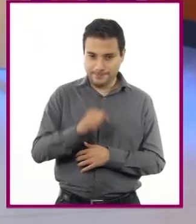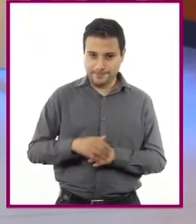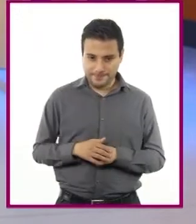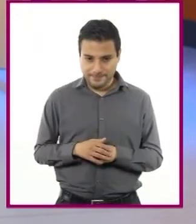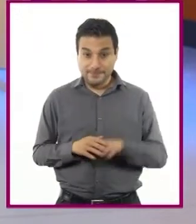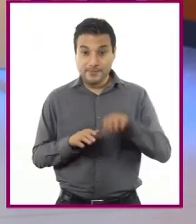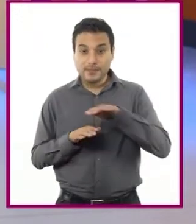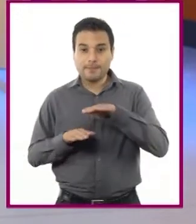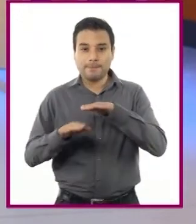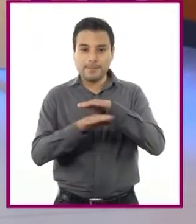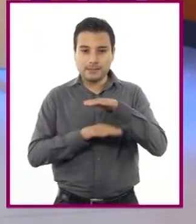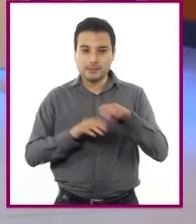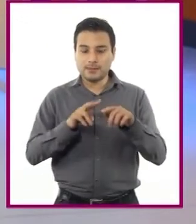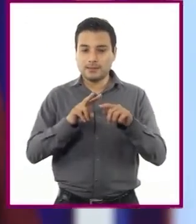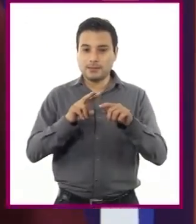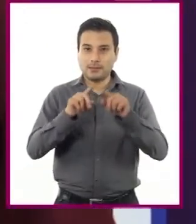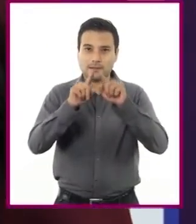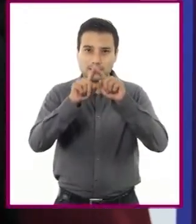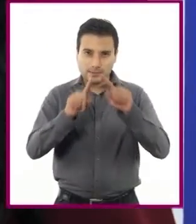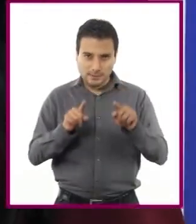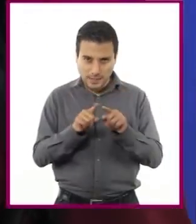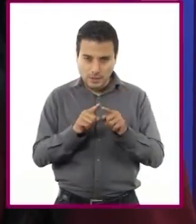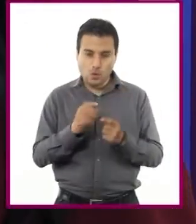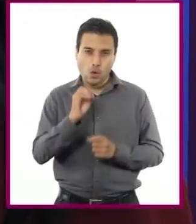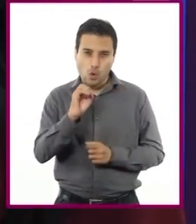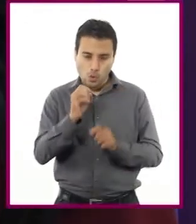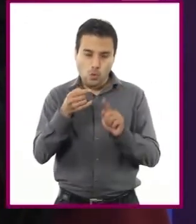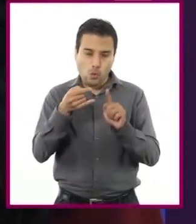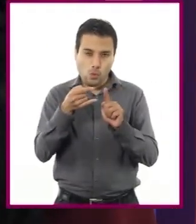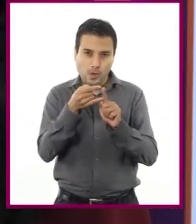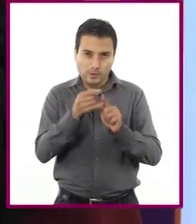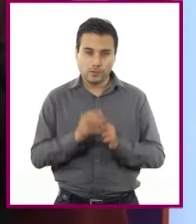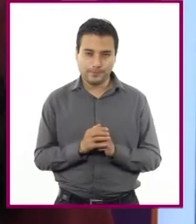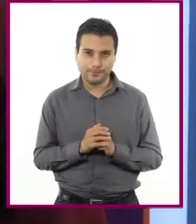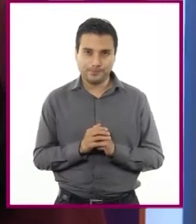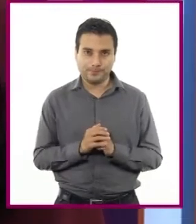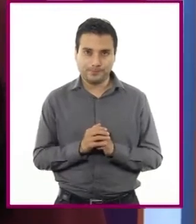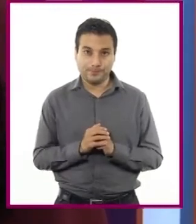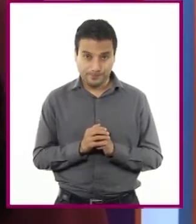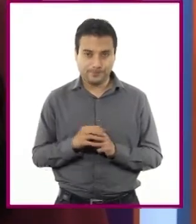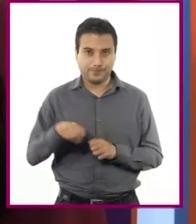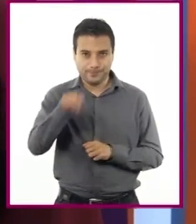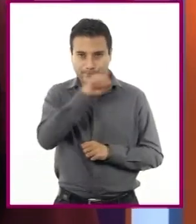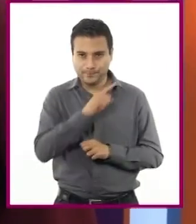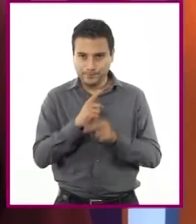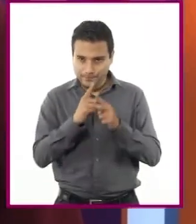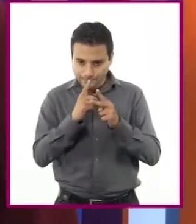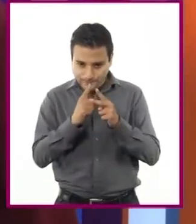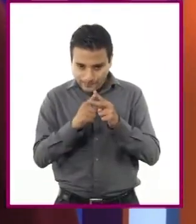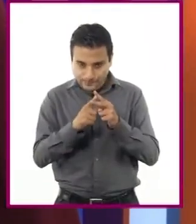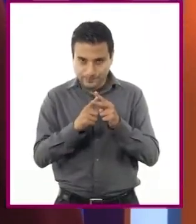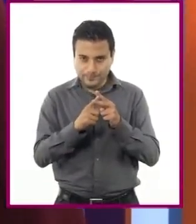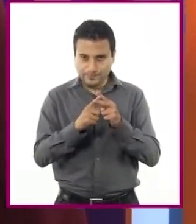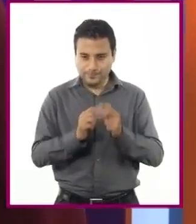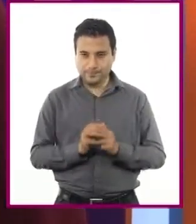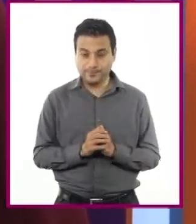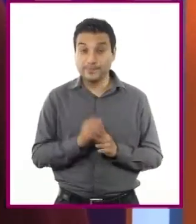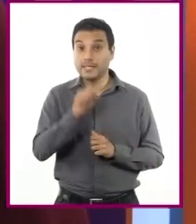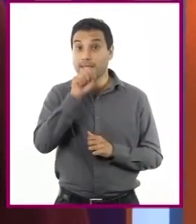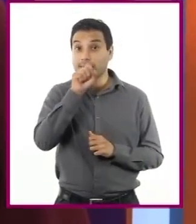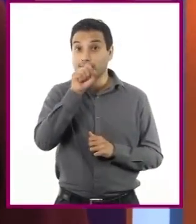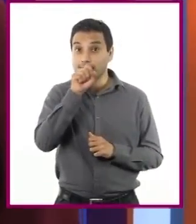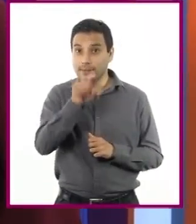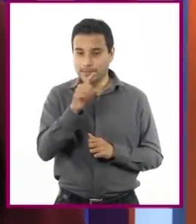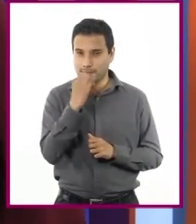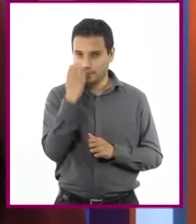y aplicando fórmulas. Calcularemos el volumen de prismas rectangulares y triangulares. Además, analizaremos